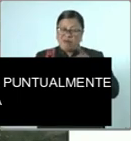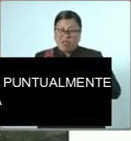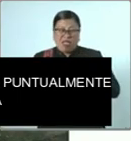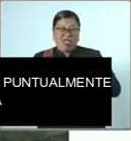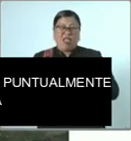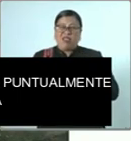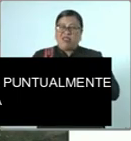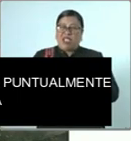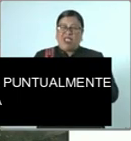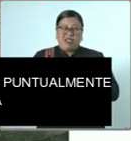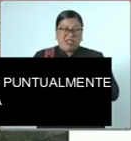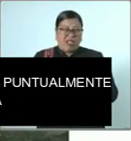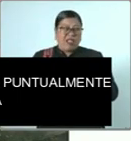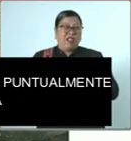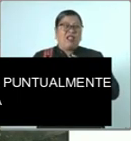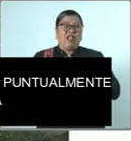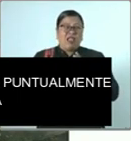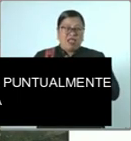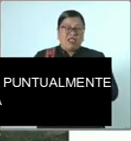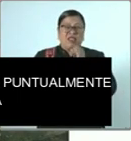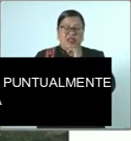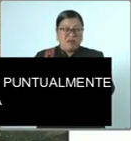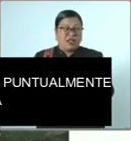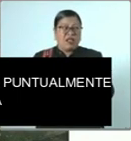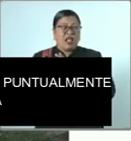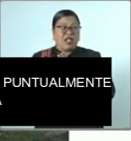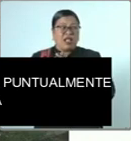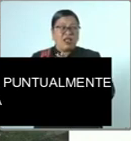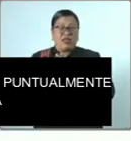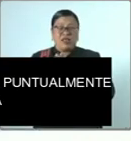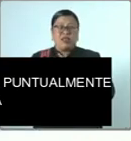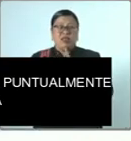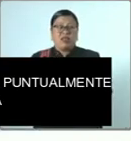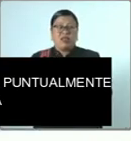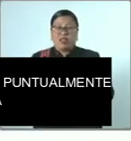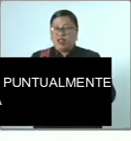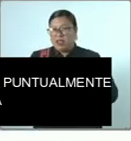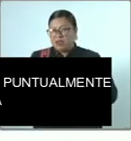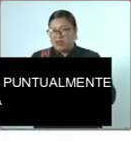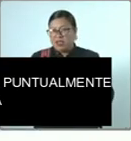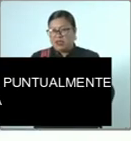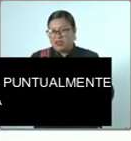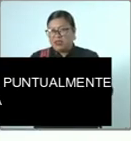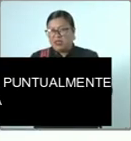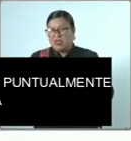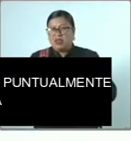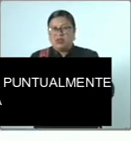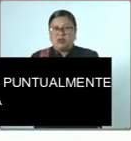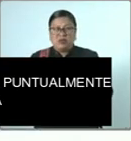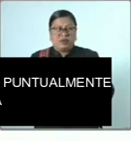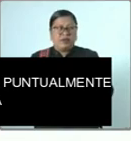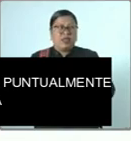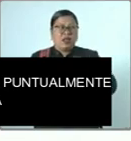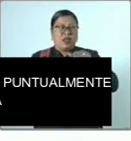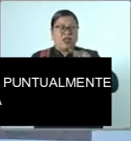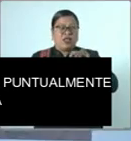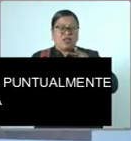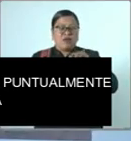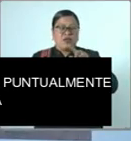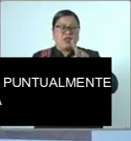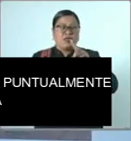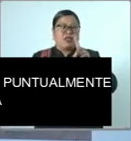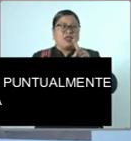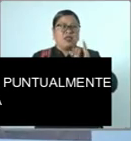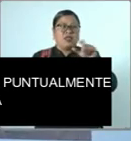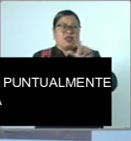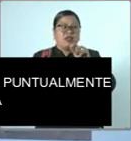lodo, y en algunos otros incluso llegó directamente a las calles principales de las comunidades. Este es de la Natividad Ixtlán del